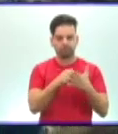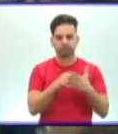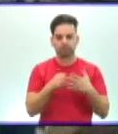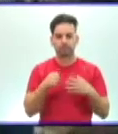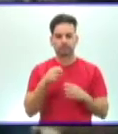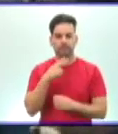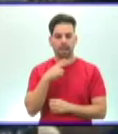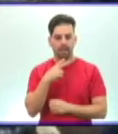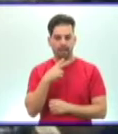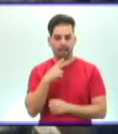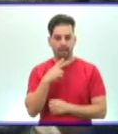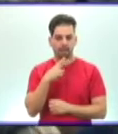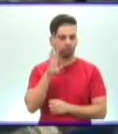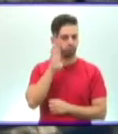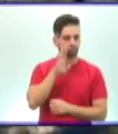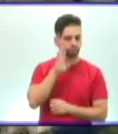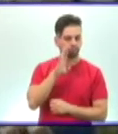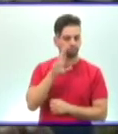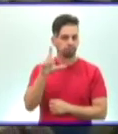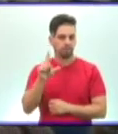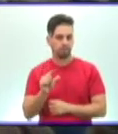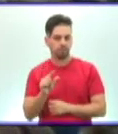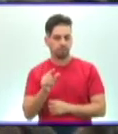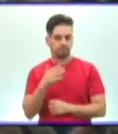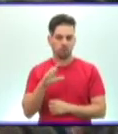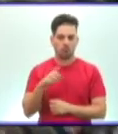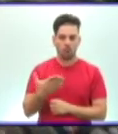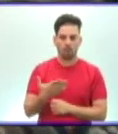menor contaminación.